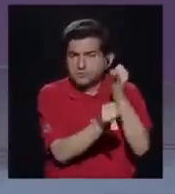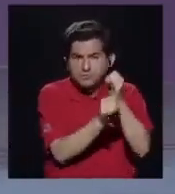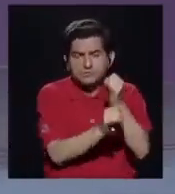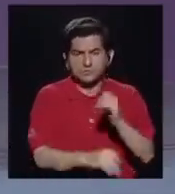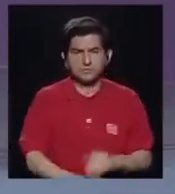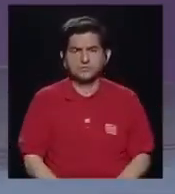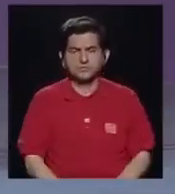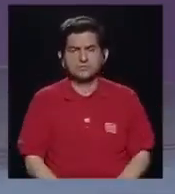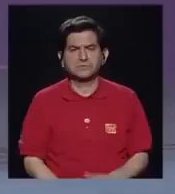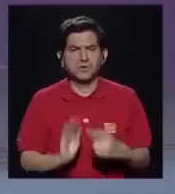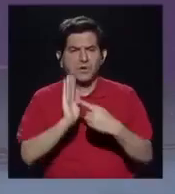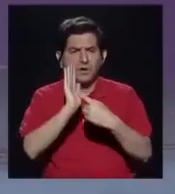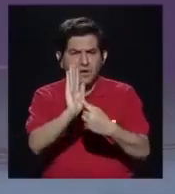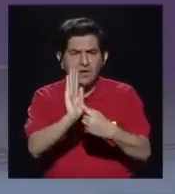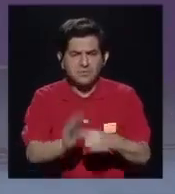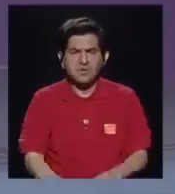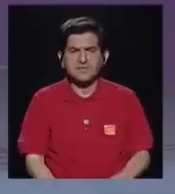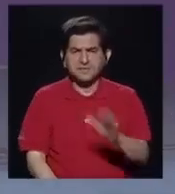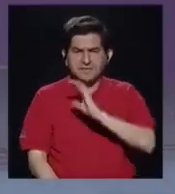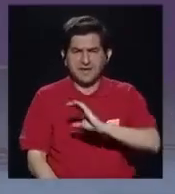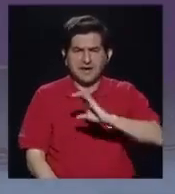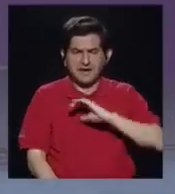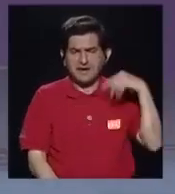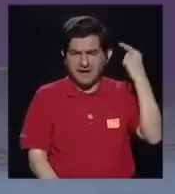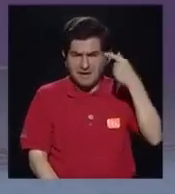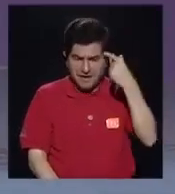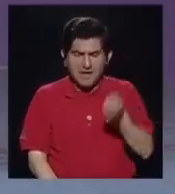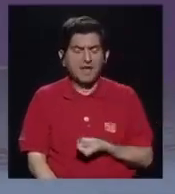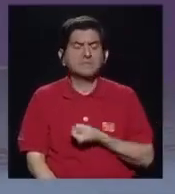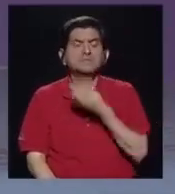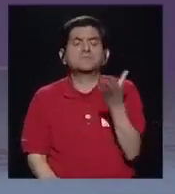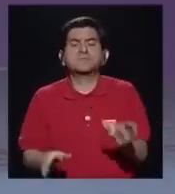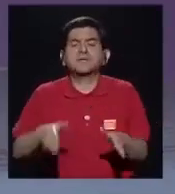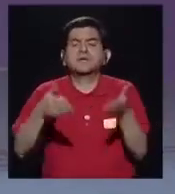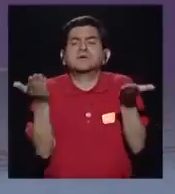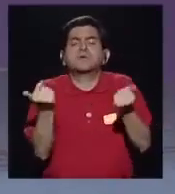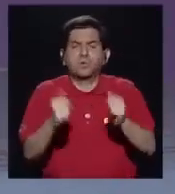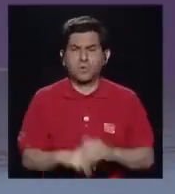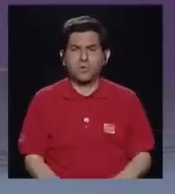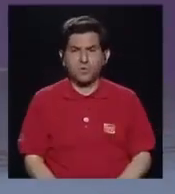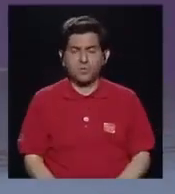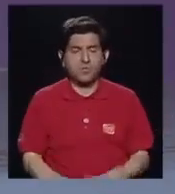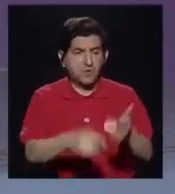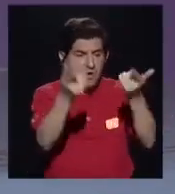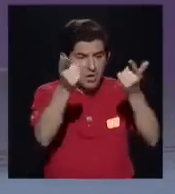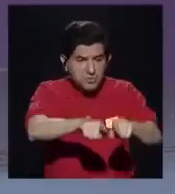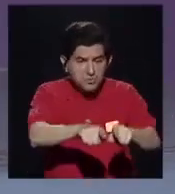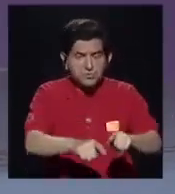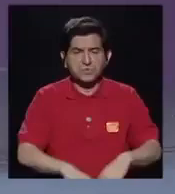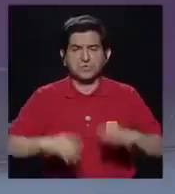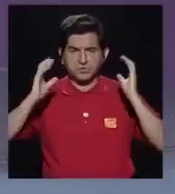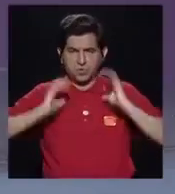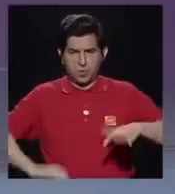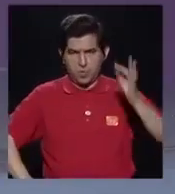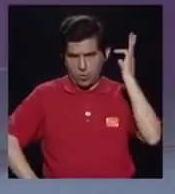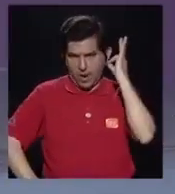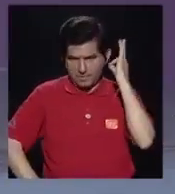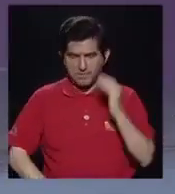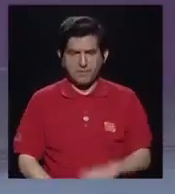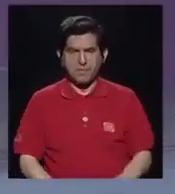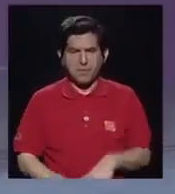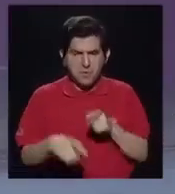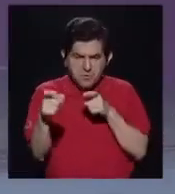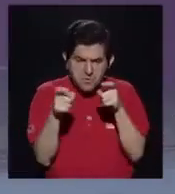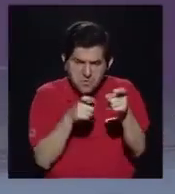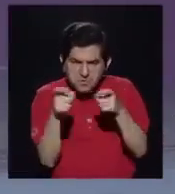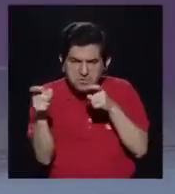la ficcionalidad del Estado no se expresa en la en lo que le pasa al cuerpo de las mujeres se expresa en